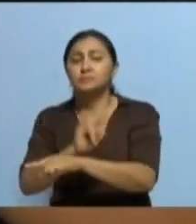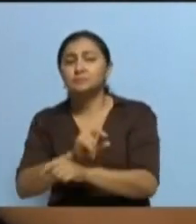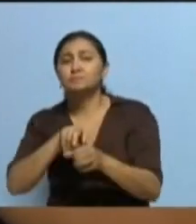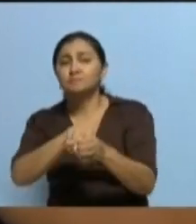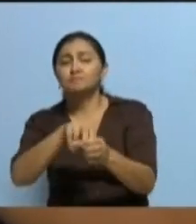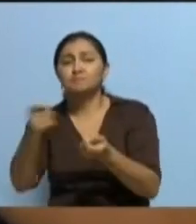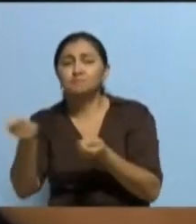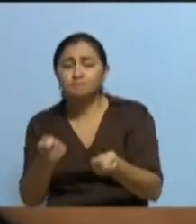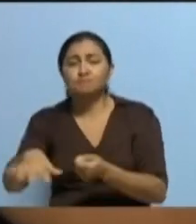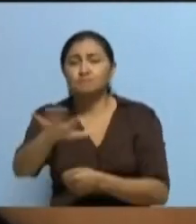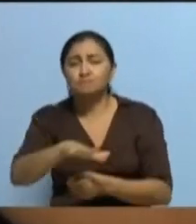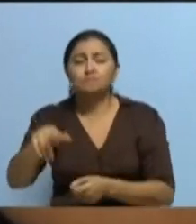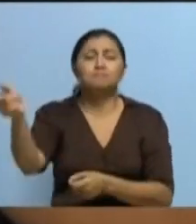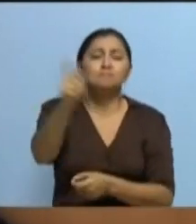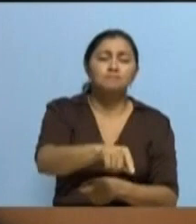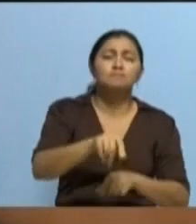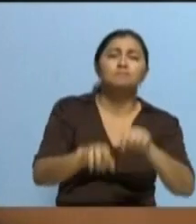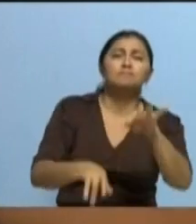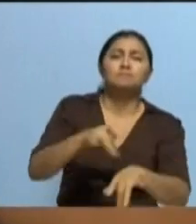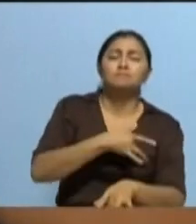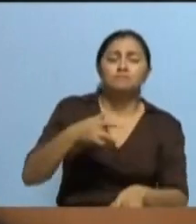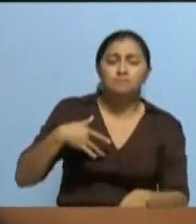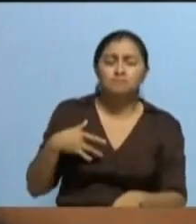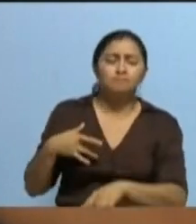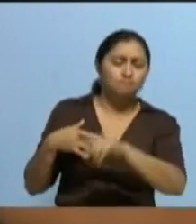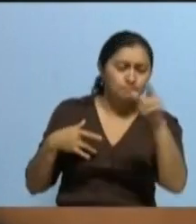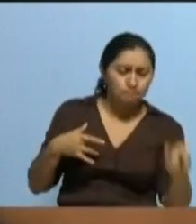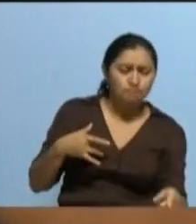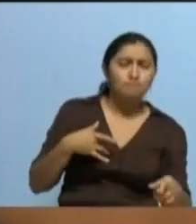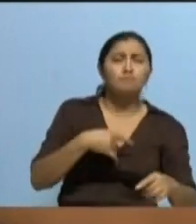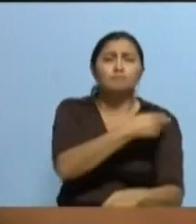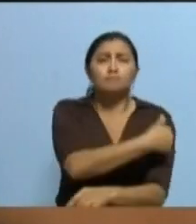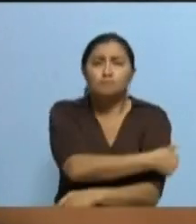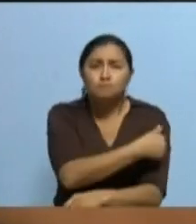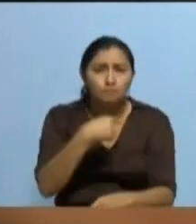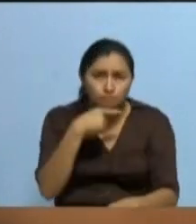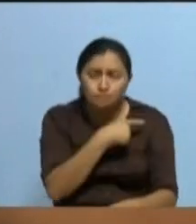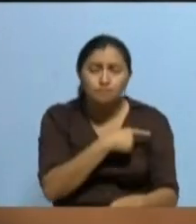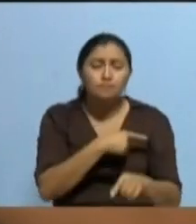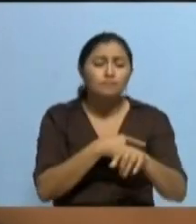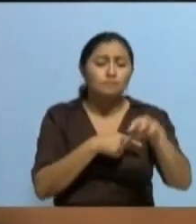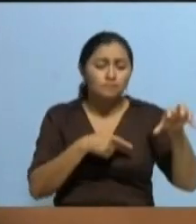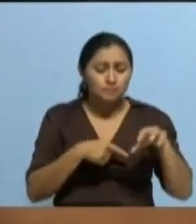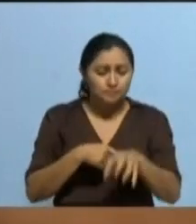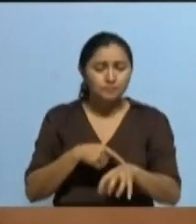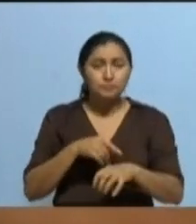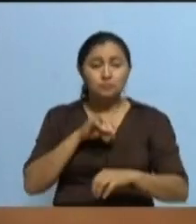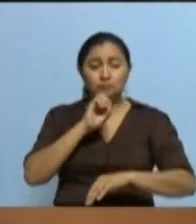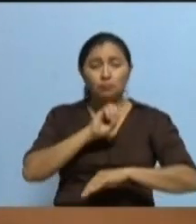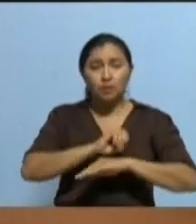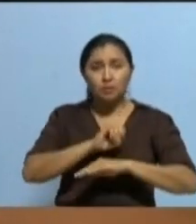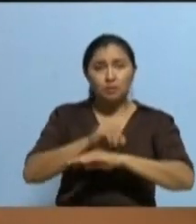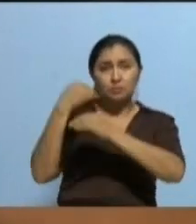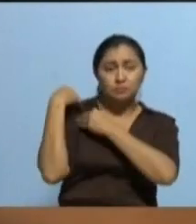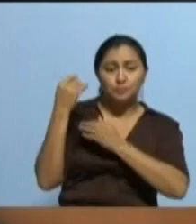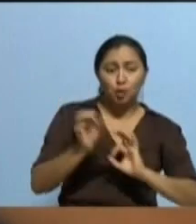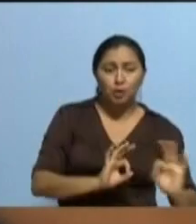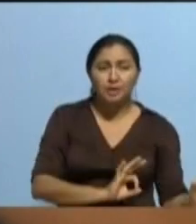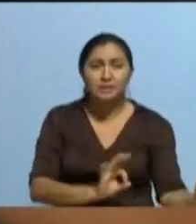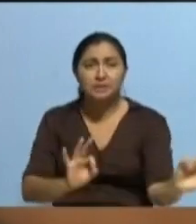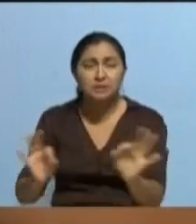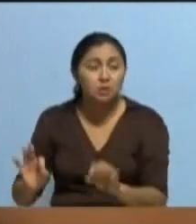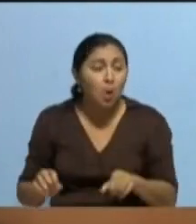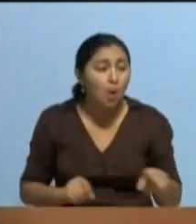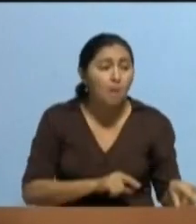Público, la Secretaría de Salud, la Cruz Roja, el operador logístico de los